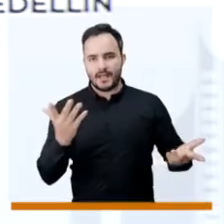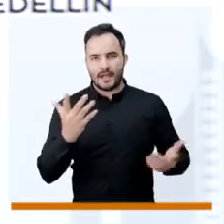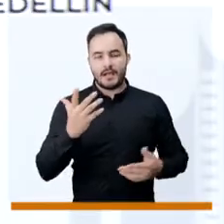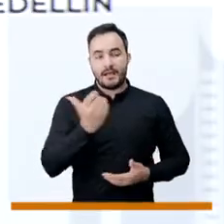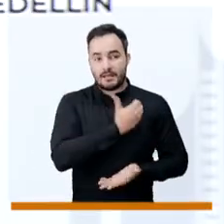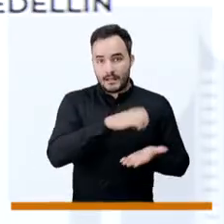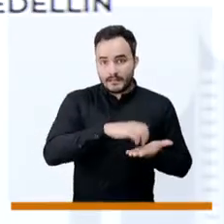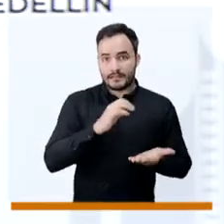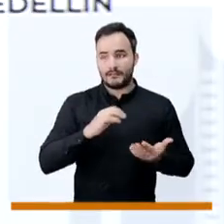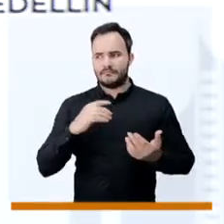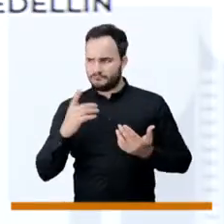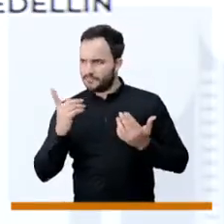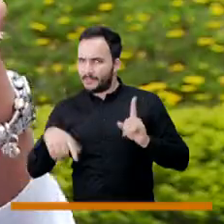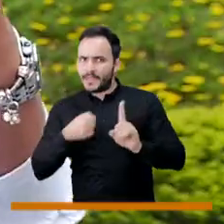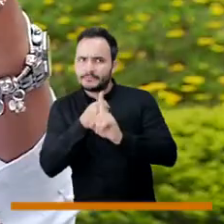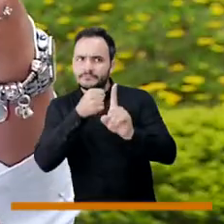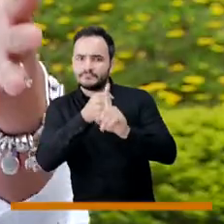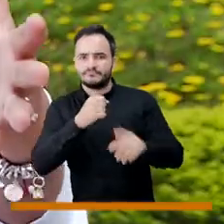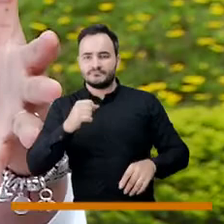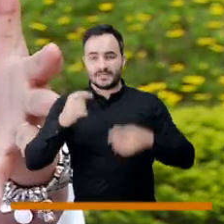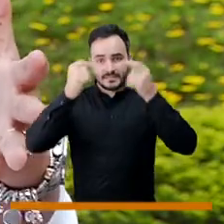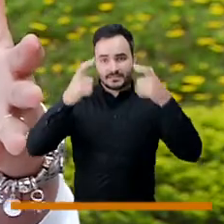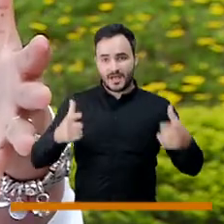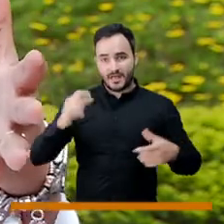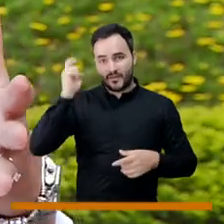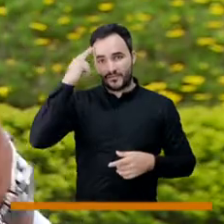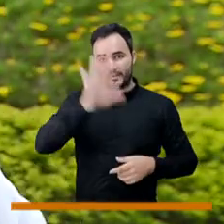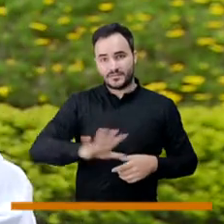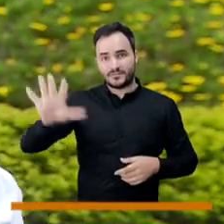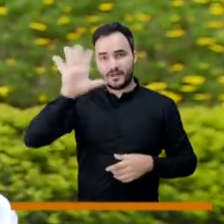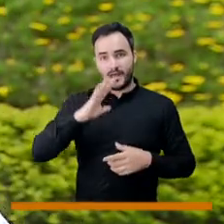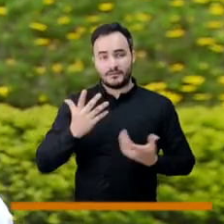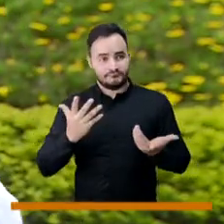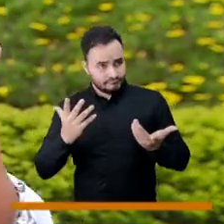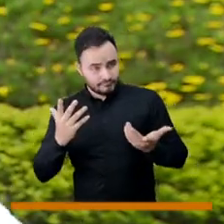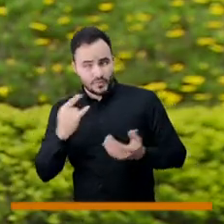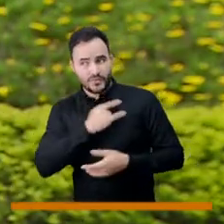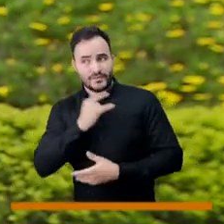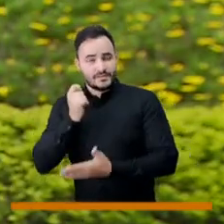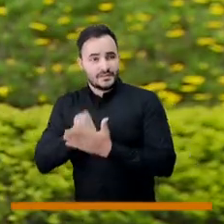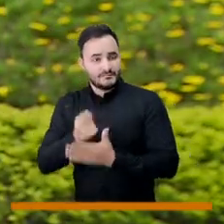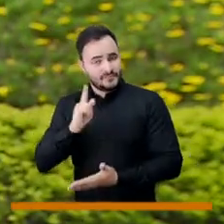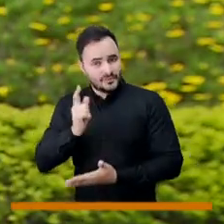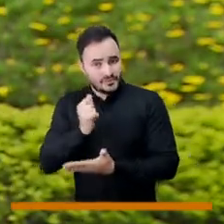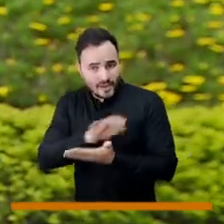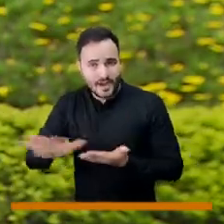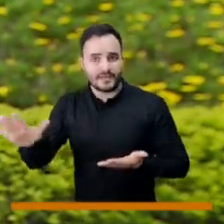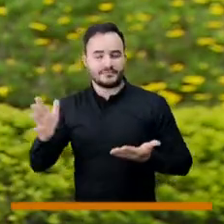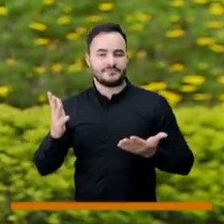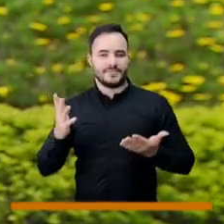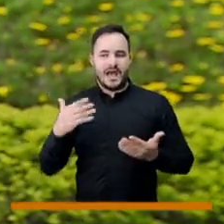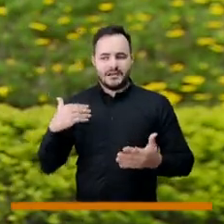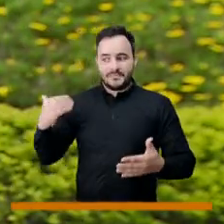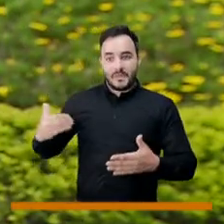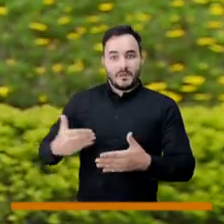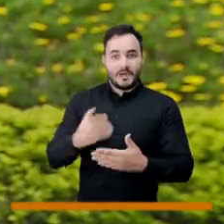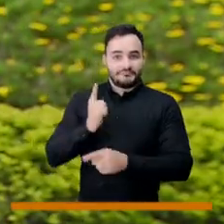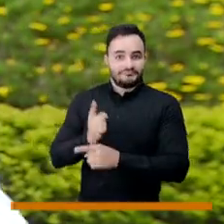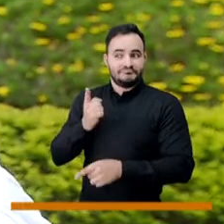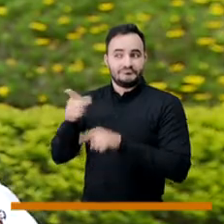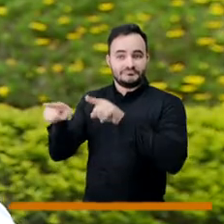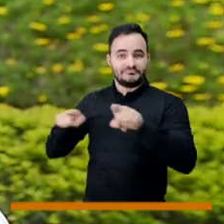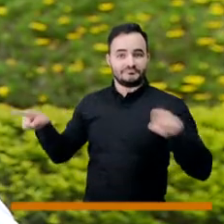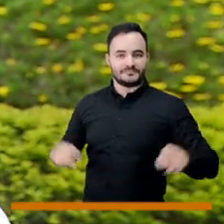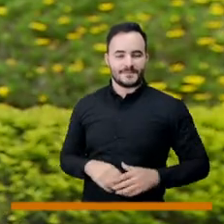el gobierno nacional que permitiera ese pago de matrícula cero y fue lo que sucedió durante estos meses tras la pandemia